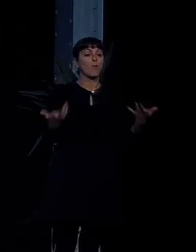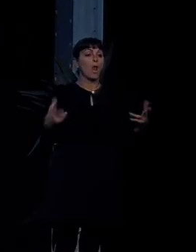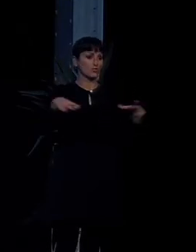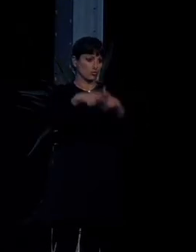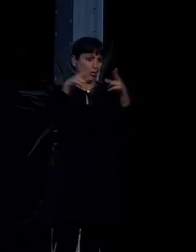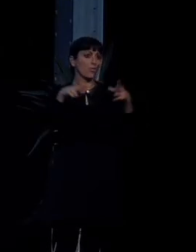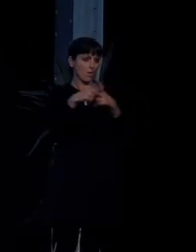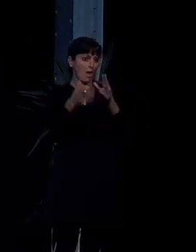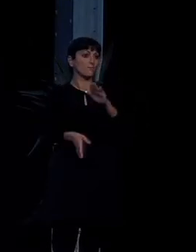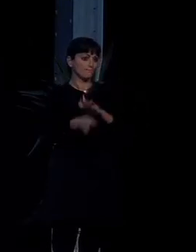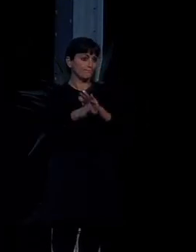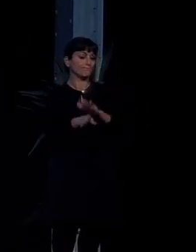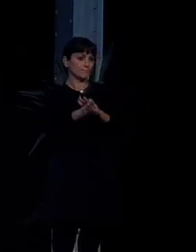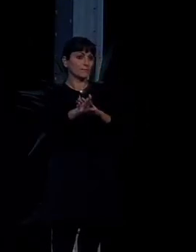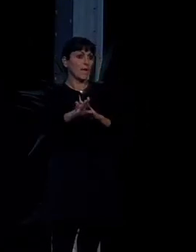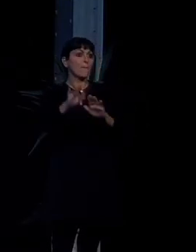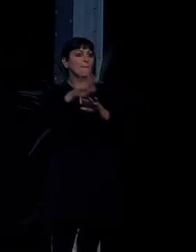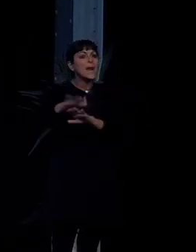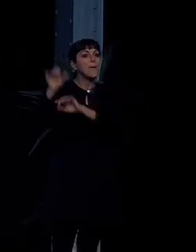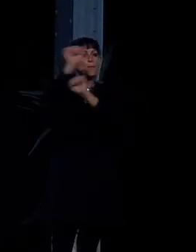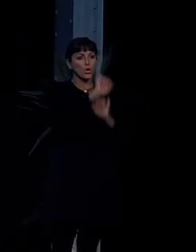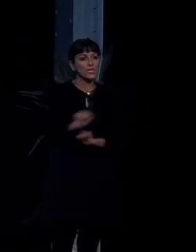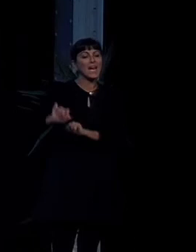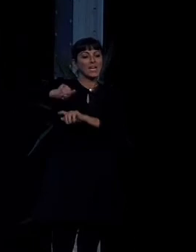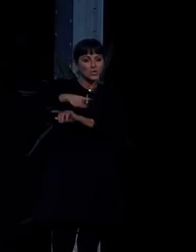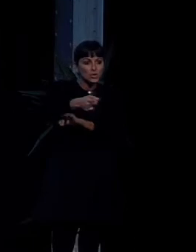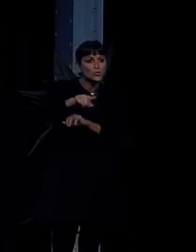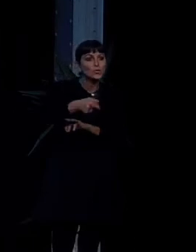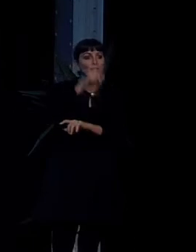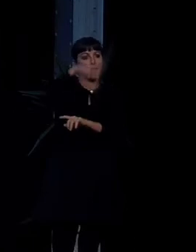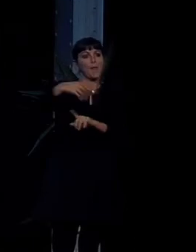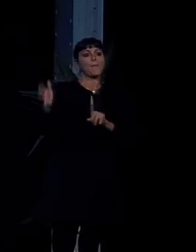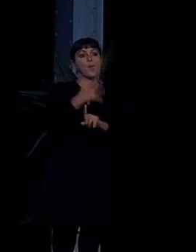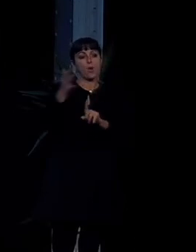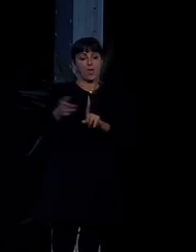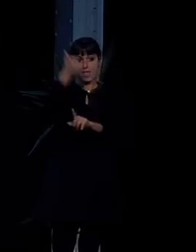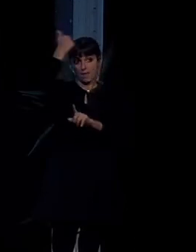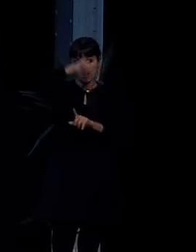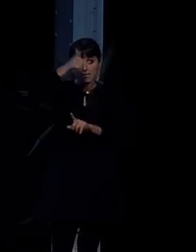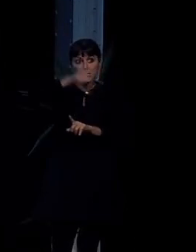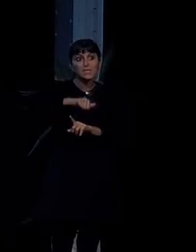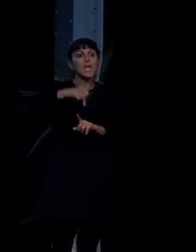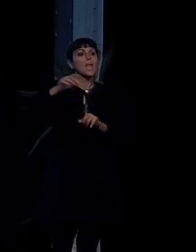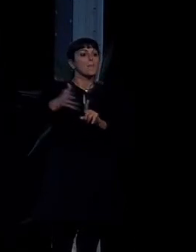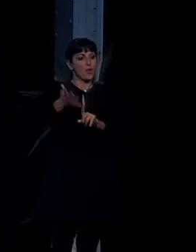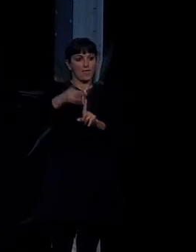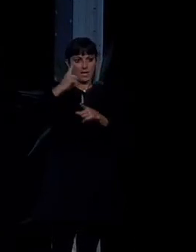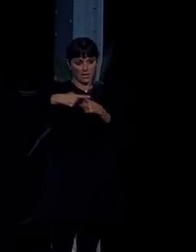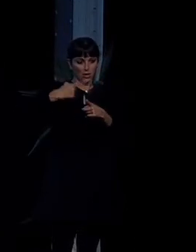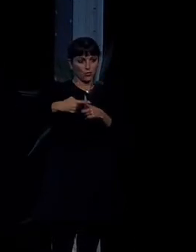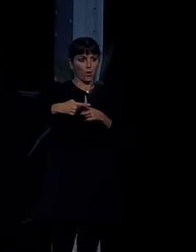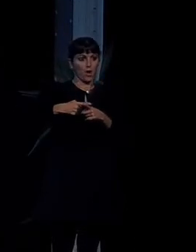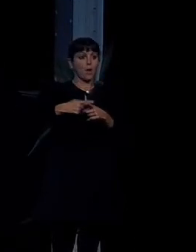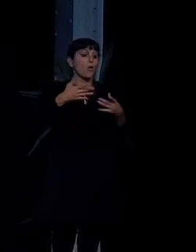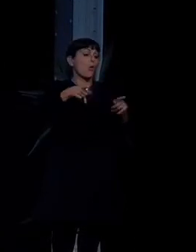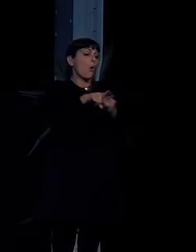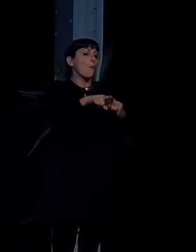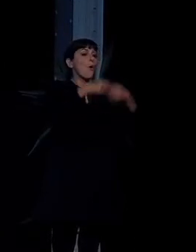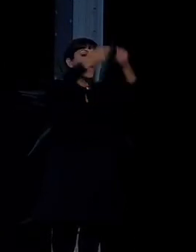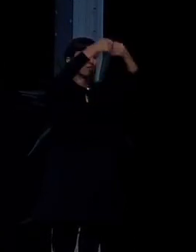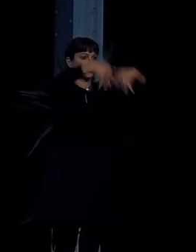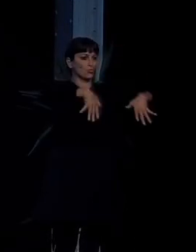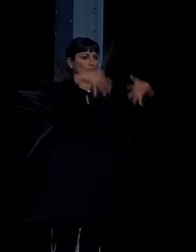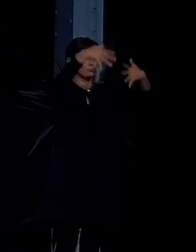la violencia sexual, la tortura sexual y la violencia machista dentro de la propia estructura social, ¿no? Es el conjunto social el